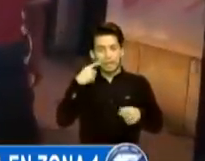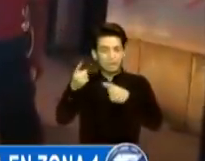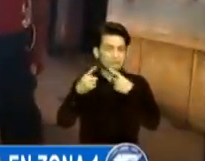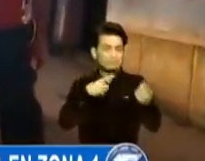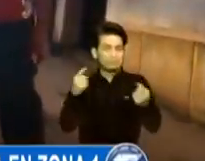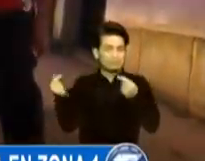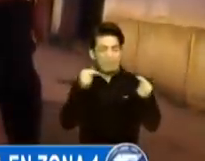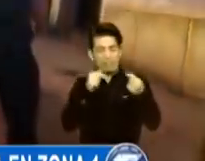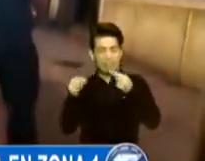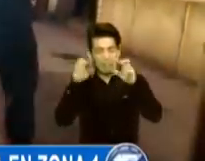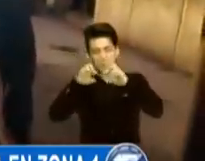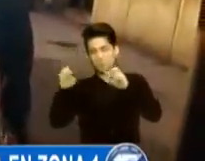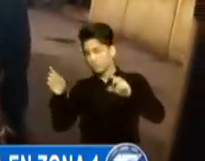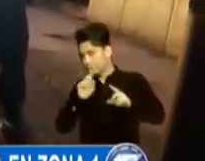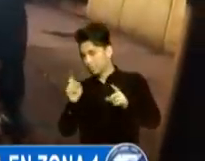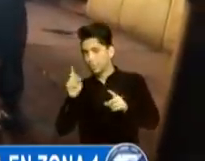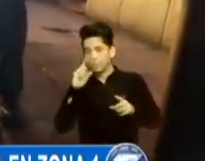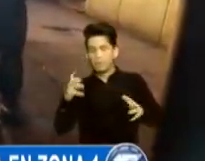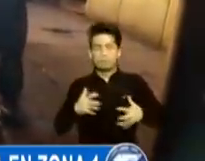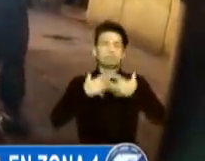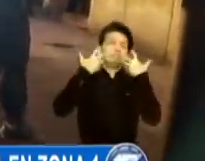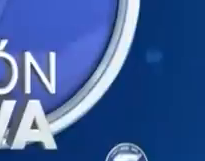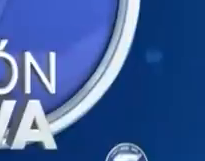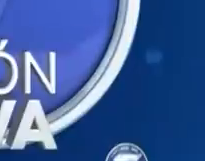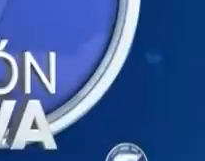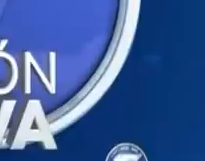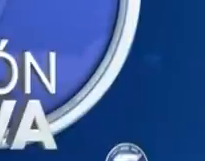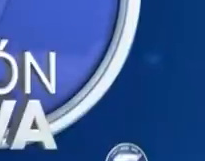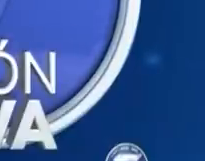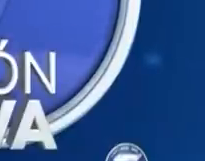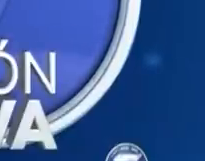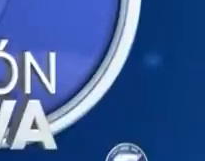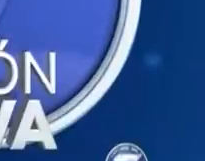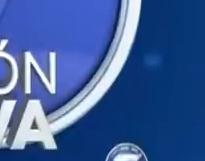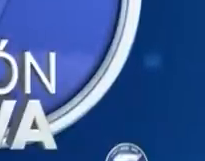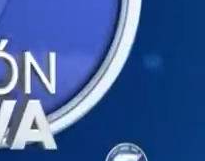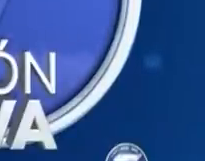la gente conduce alterada en la vía pública.